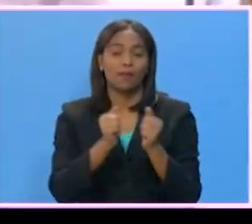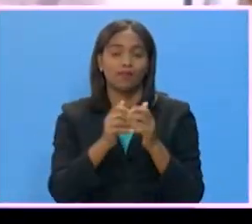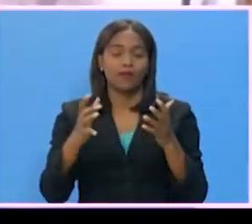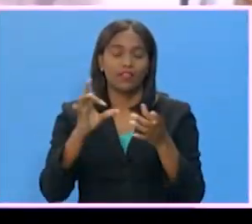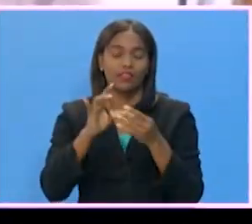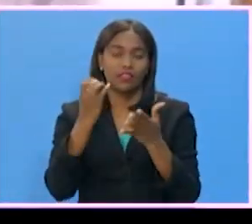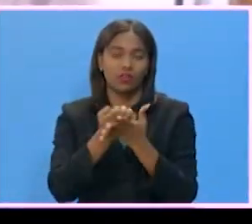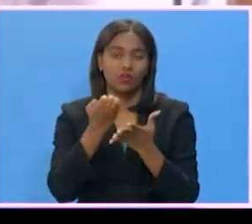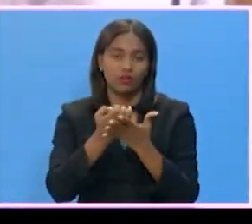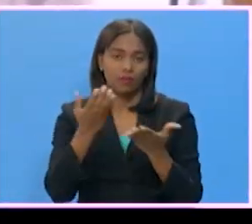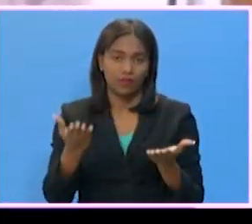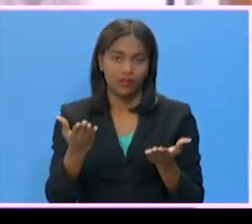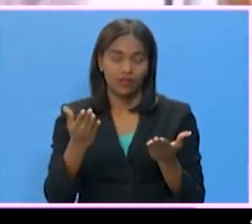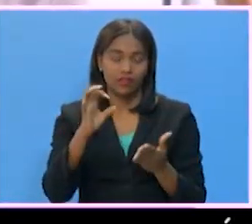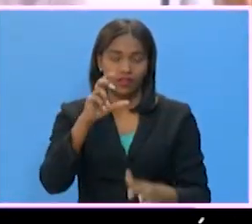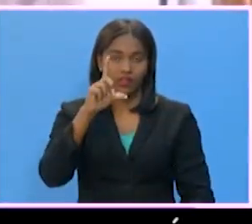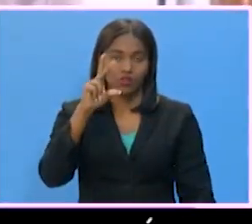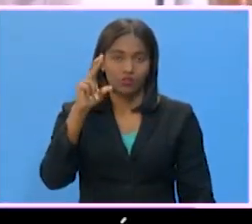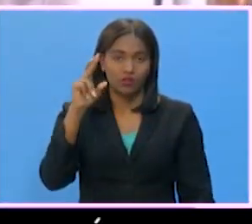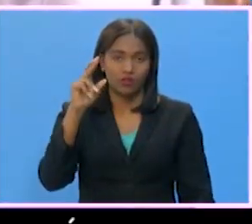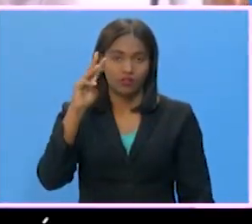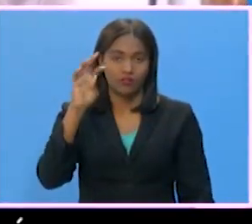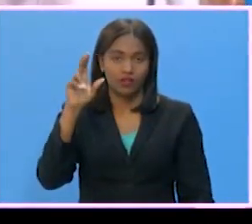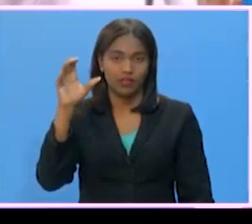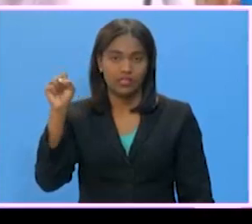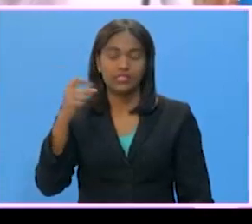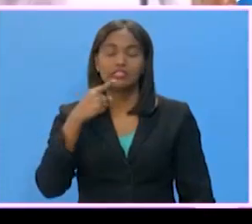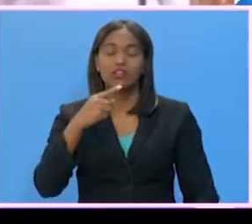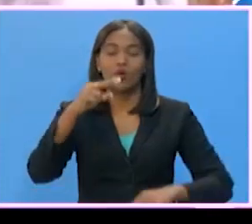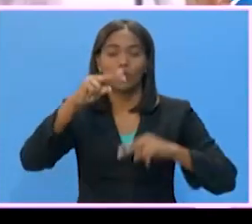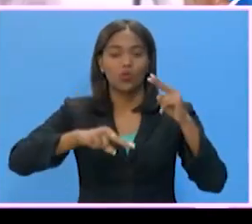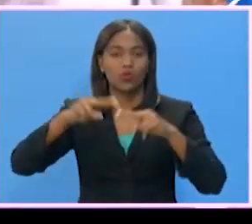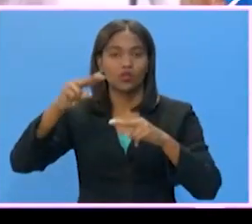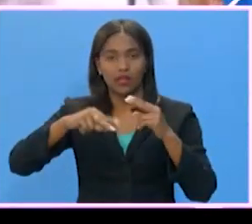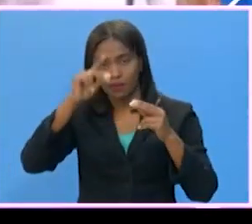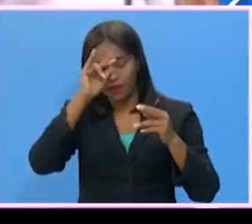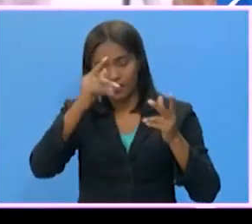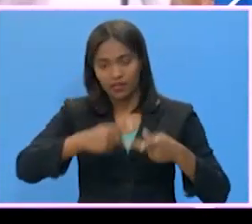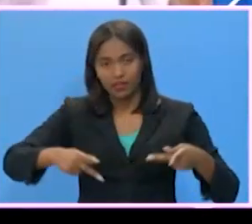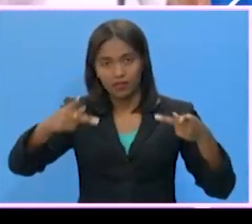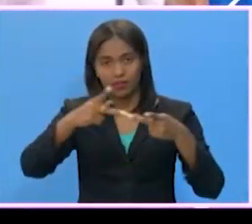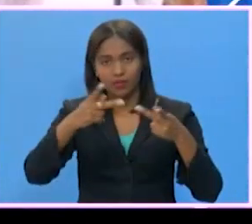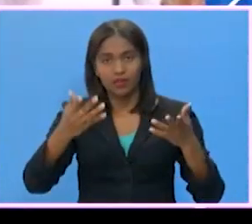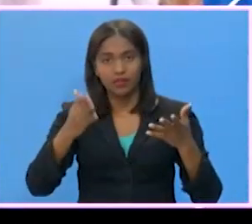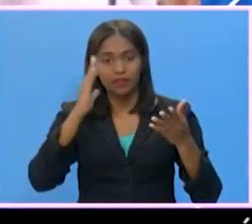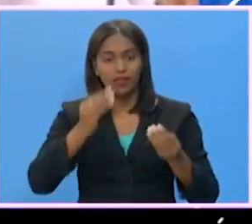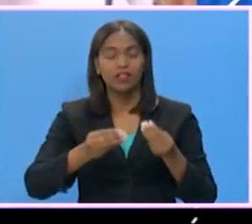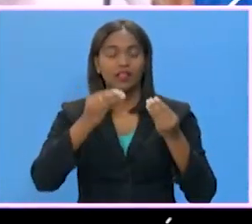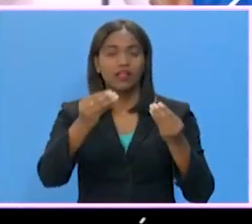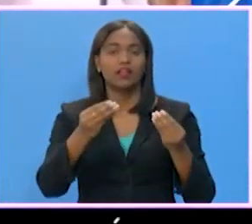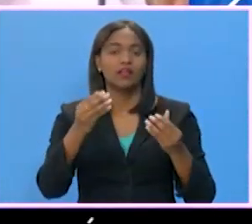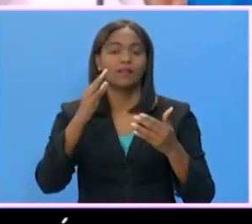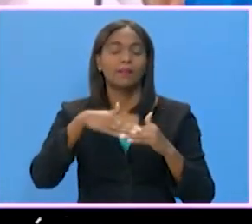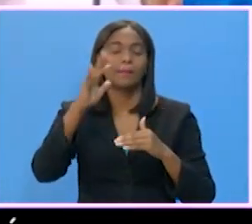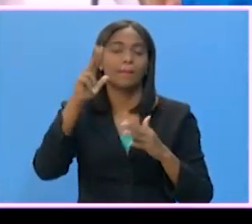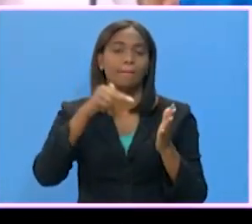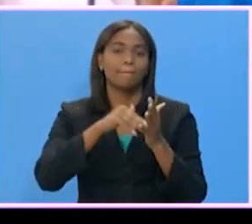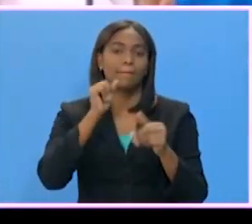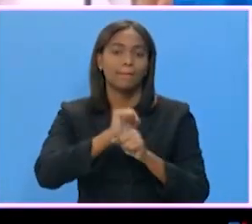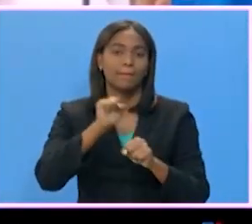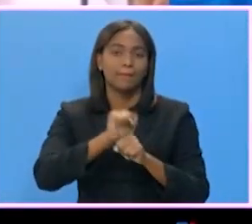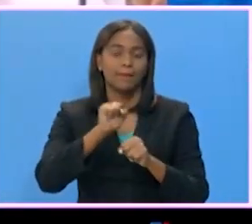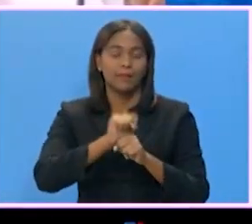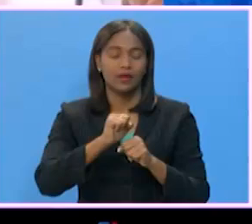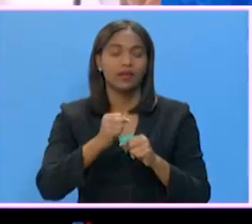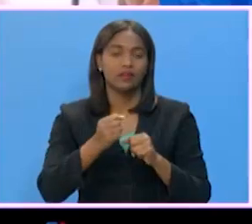de la economía local. Eduard Veras informa además que la construcción de estos parques solares generará más de 3.000 empleos directos